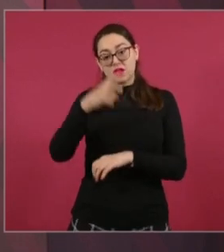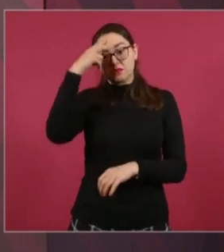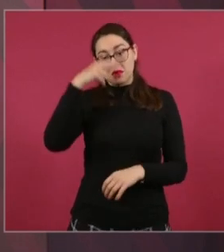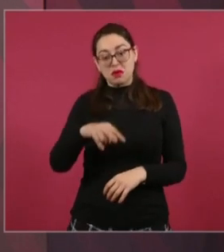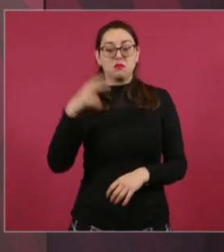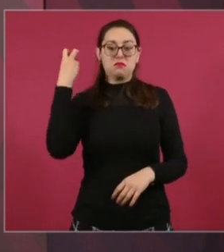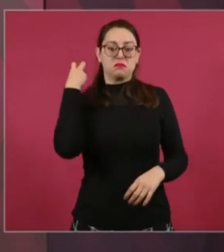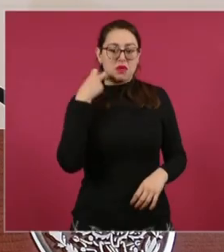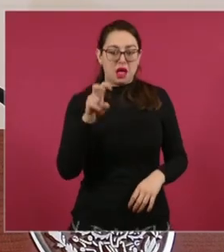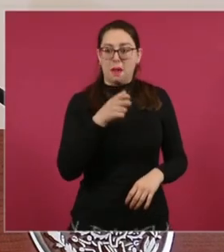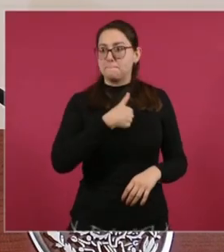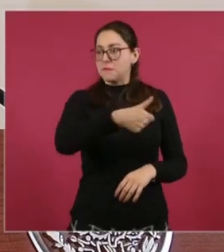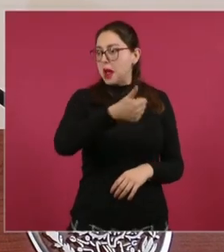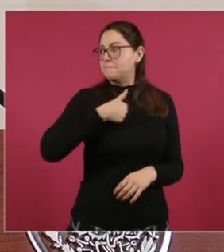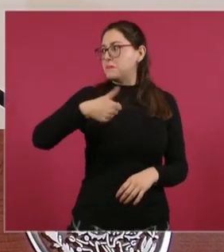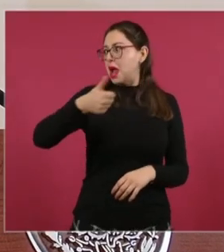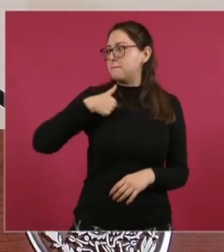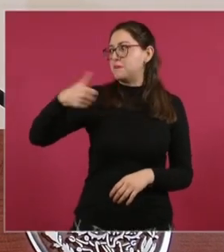el tiempo.